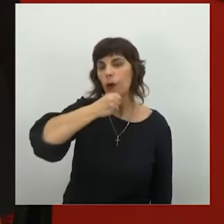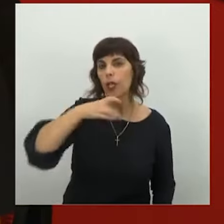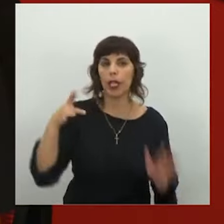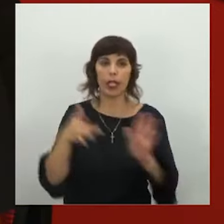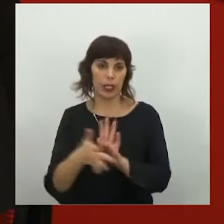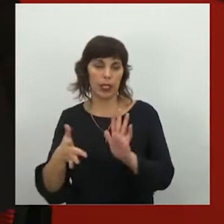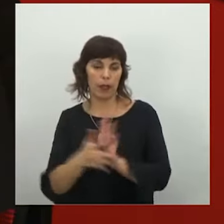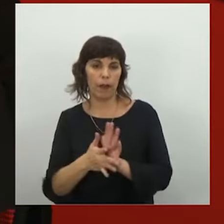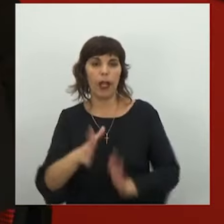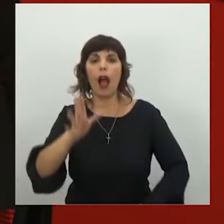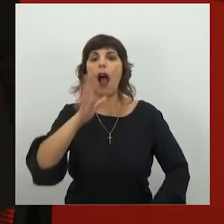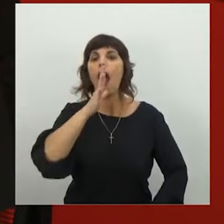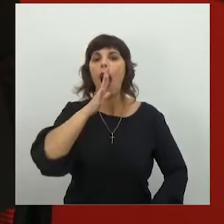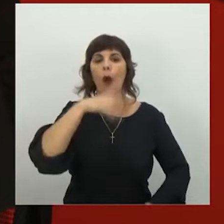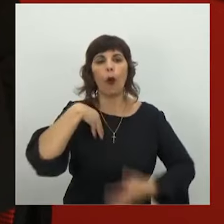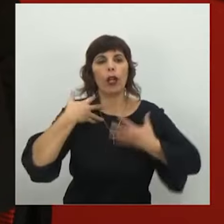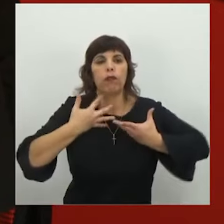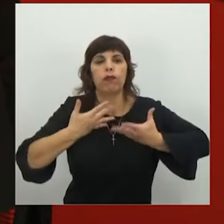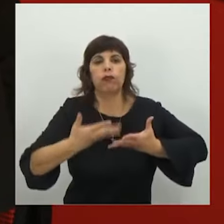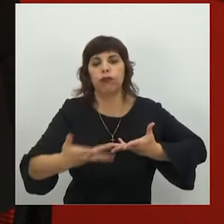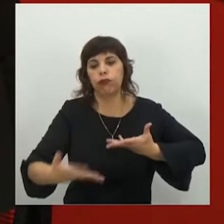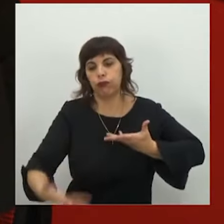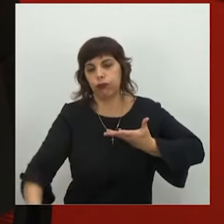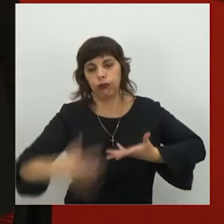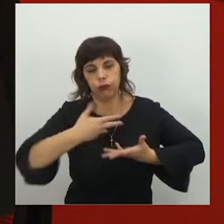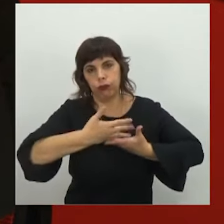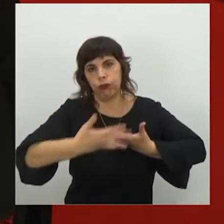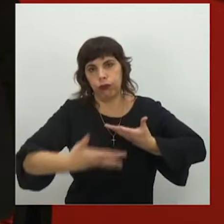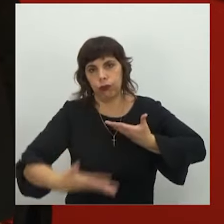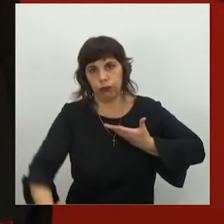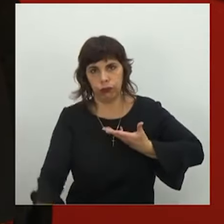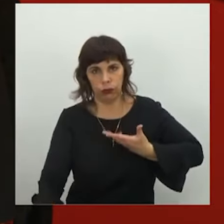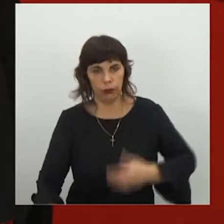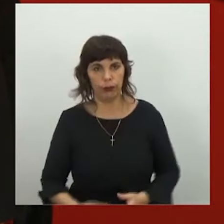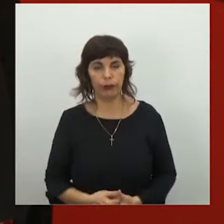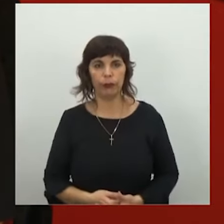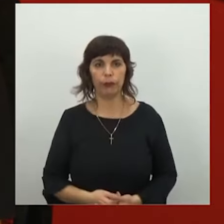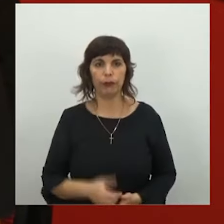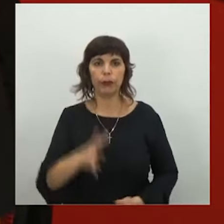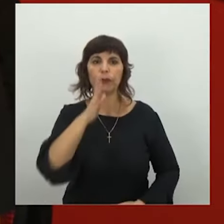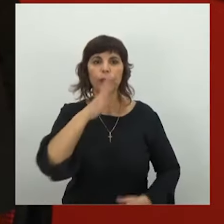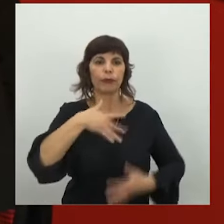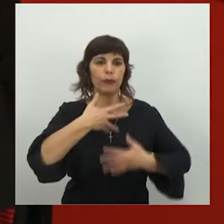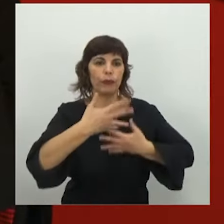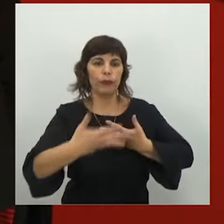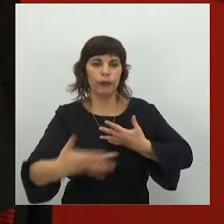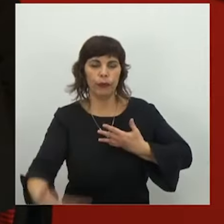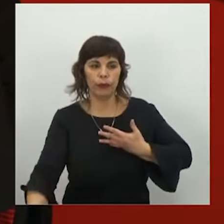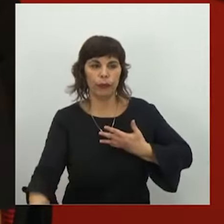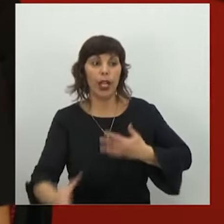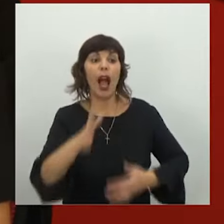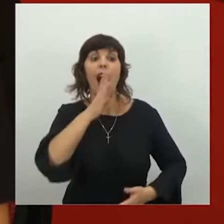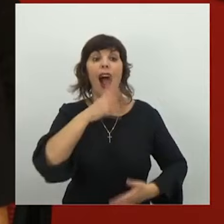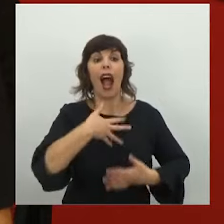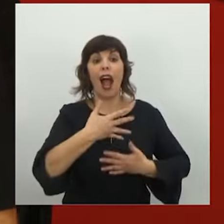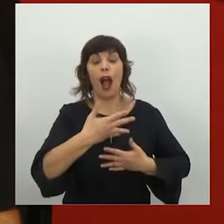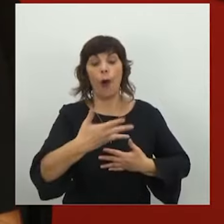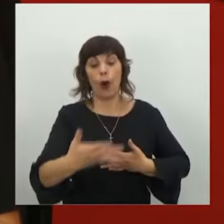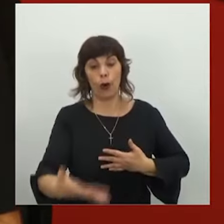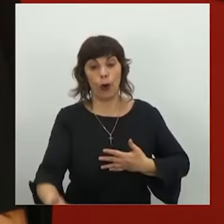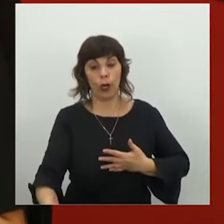agua corriente. Y vosotros sabéis que agua corriente no la hay en un pozo. Corre de